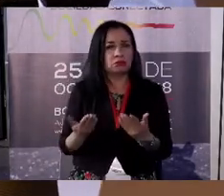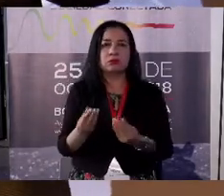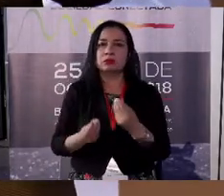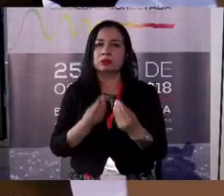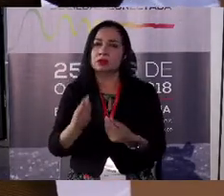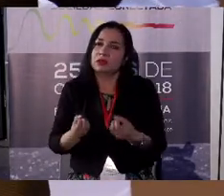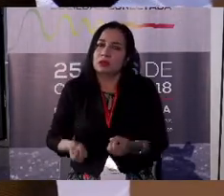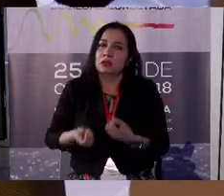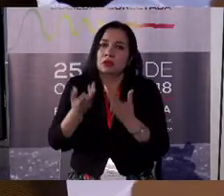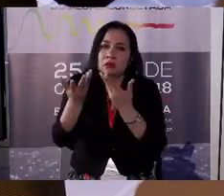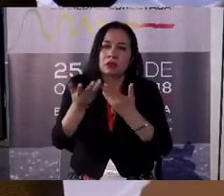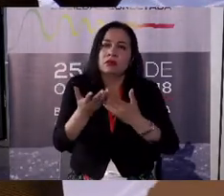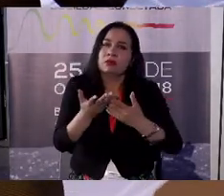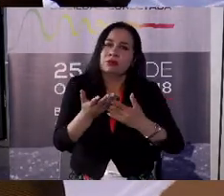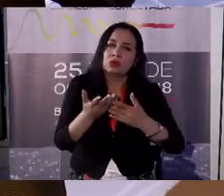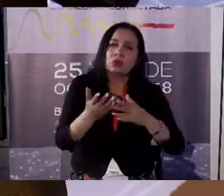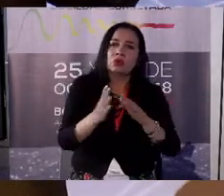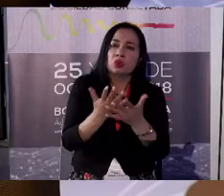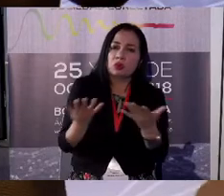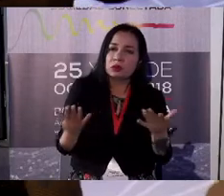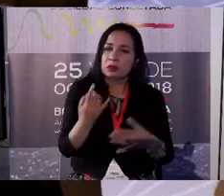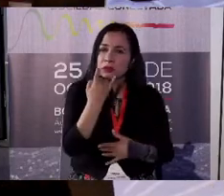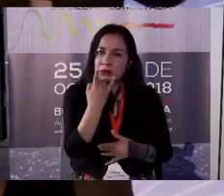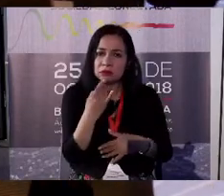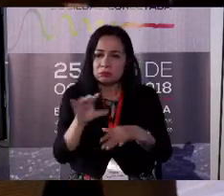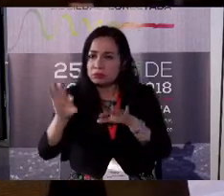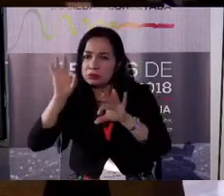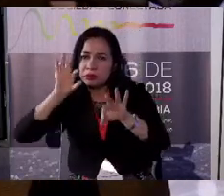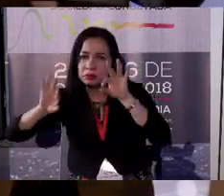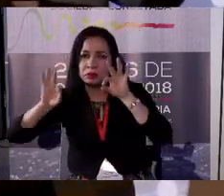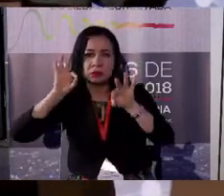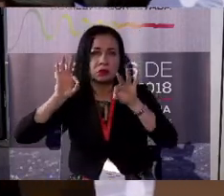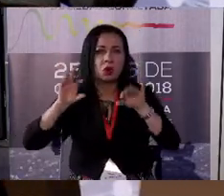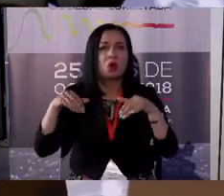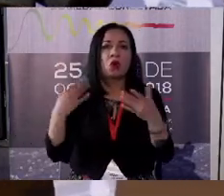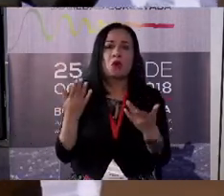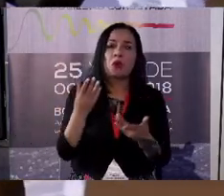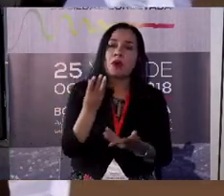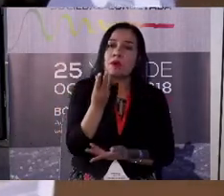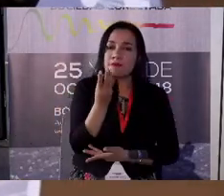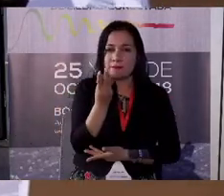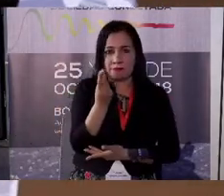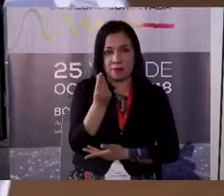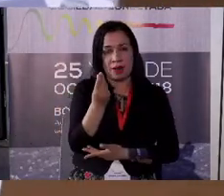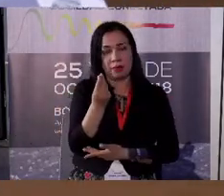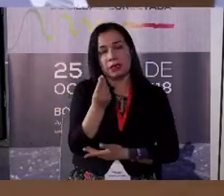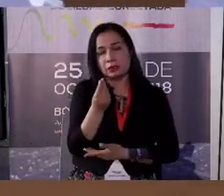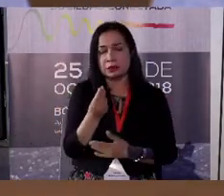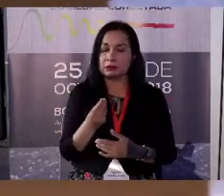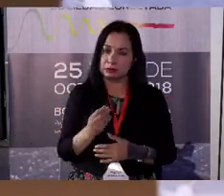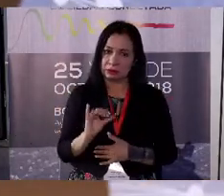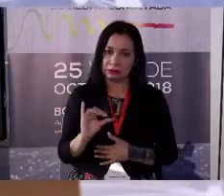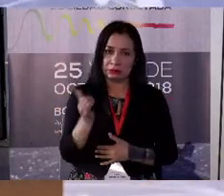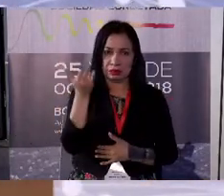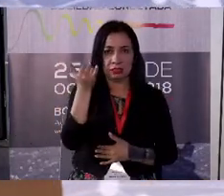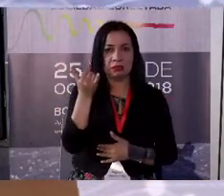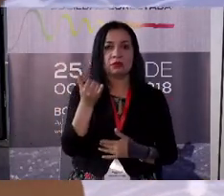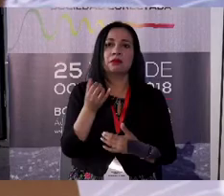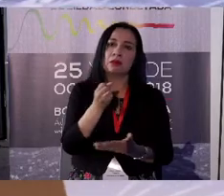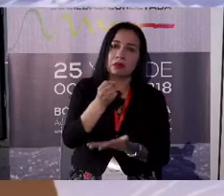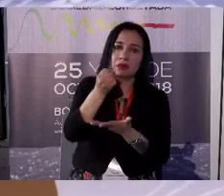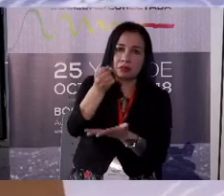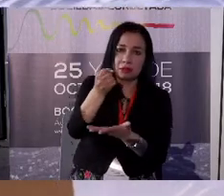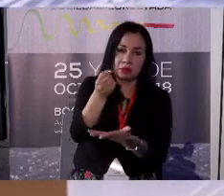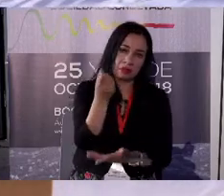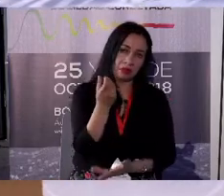de expresar esas preferencias, pues a través de una cantidad de dinero, ciertamente. Ahora, también es